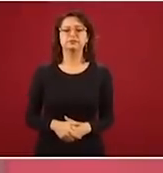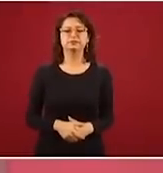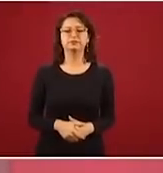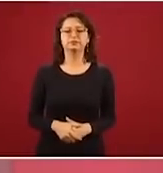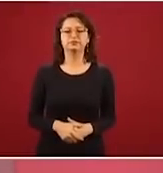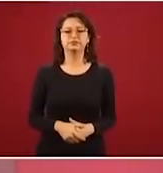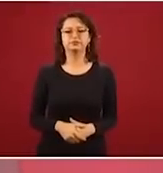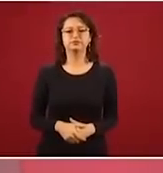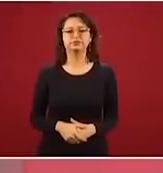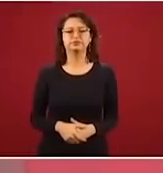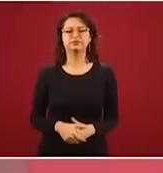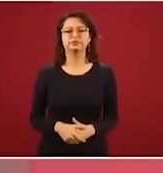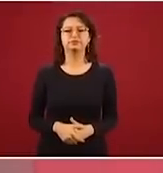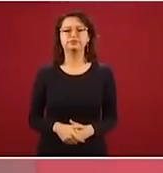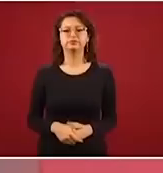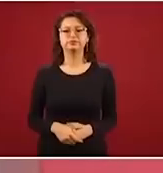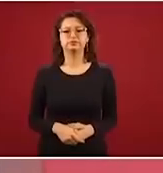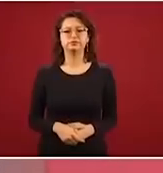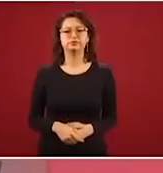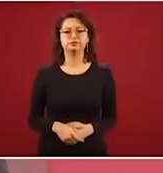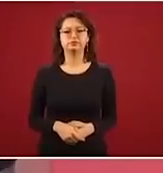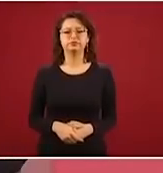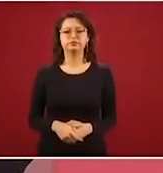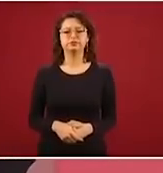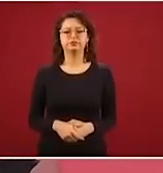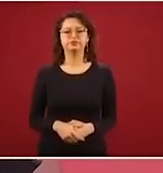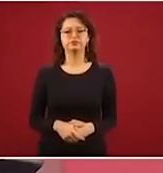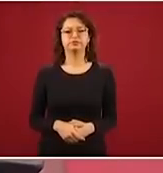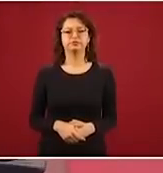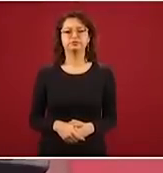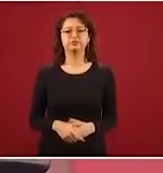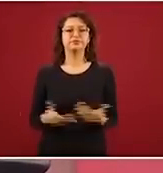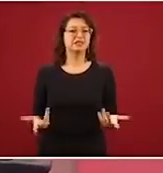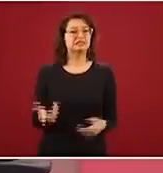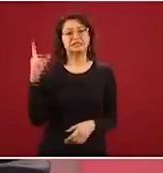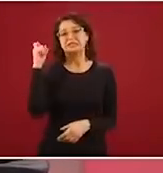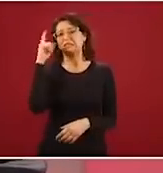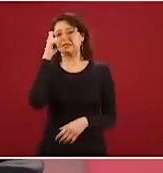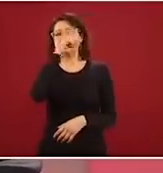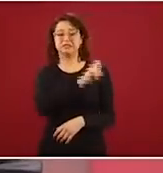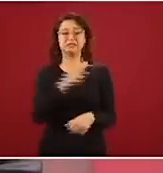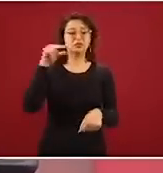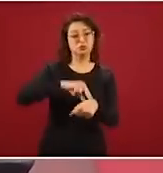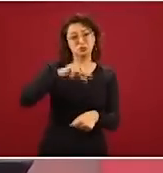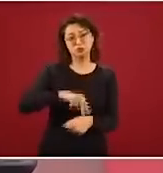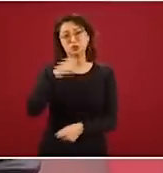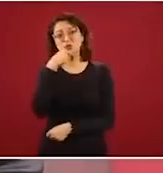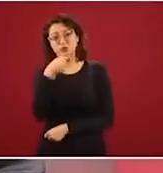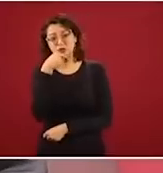Es muy difícil que un pediatra pueda ir a trabajar,